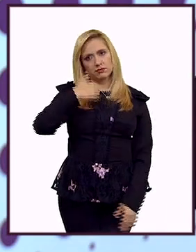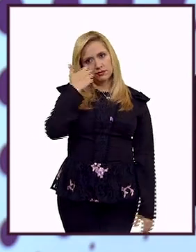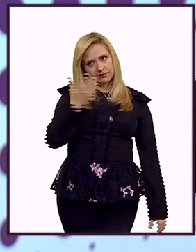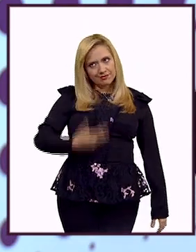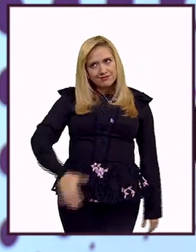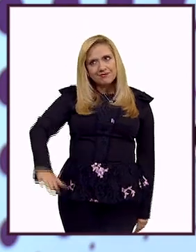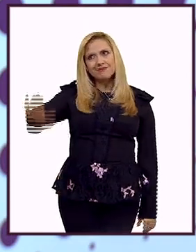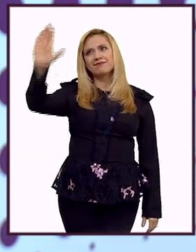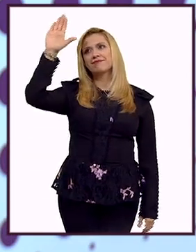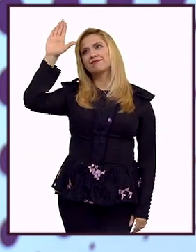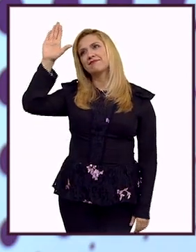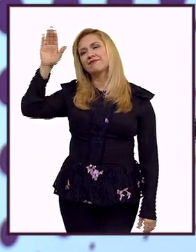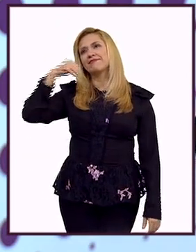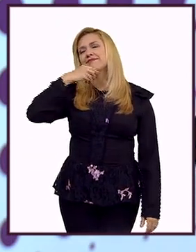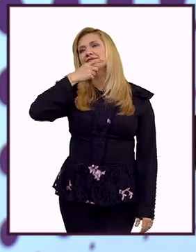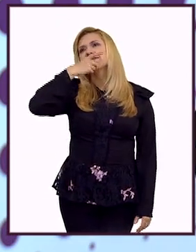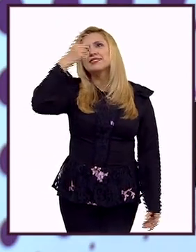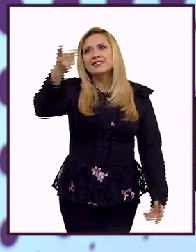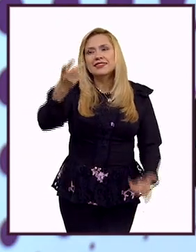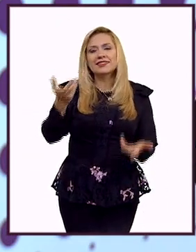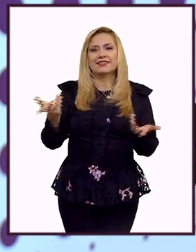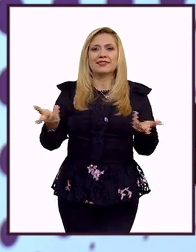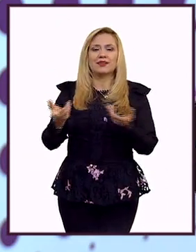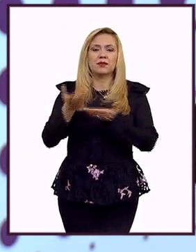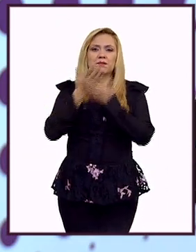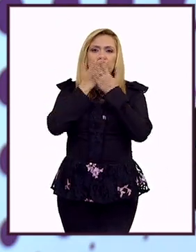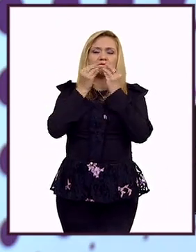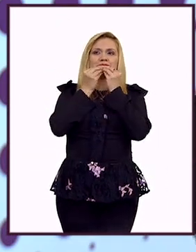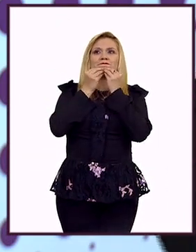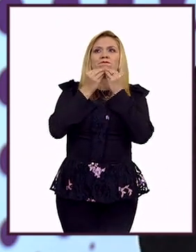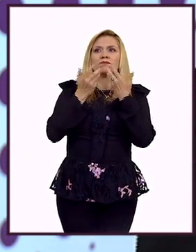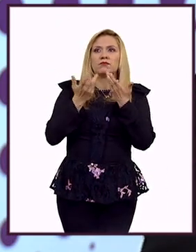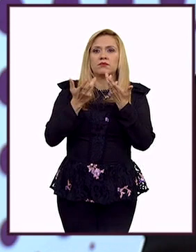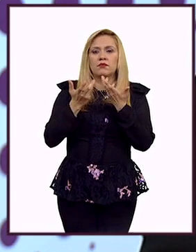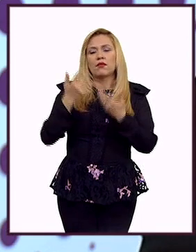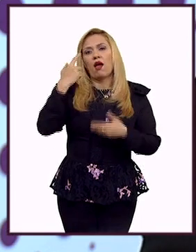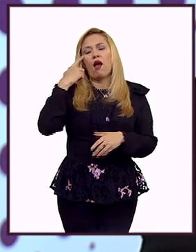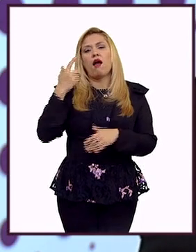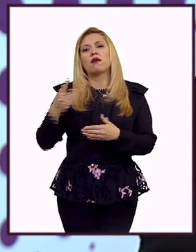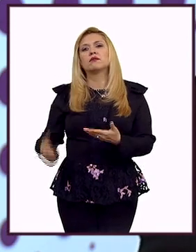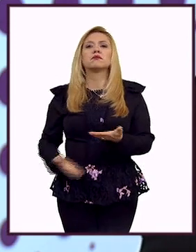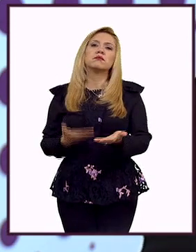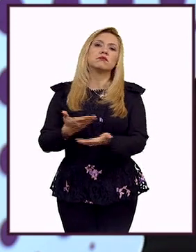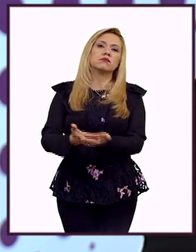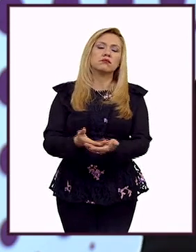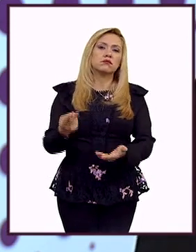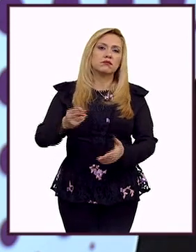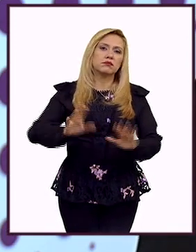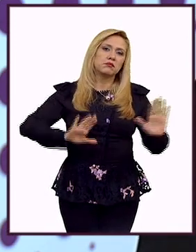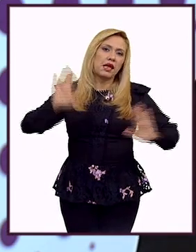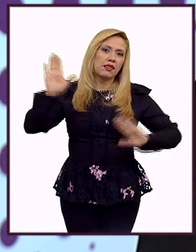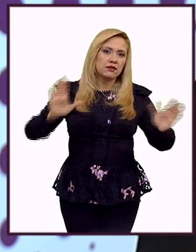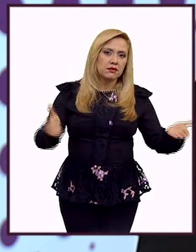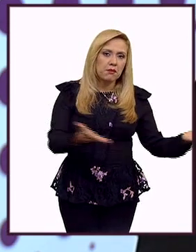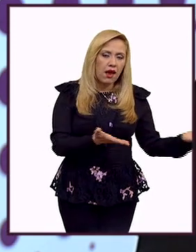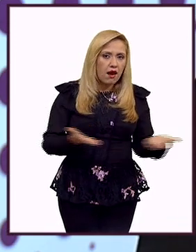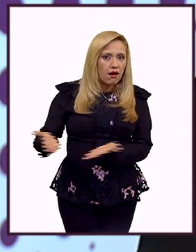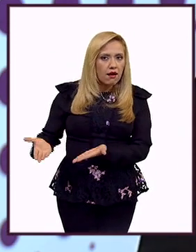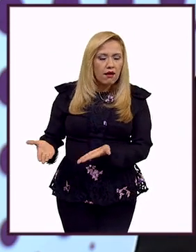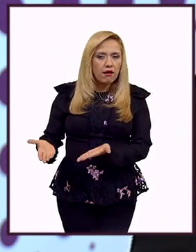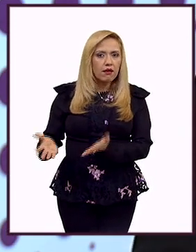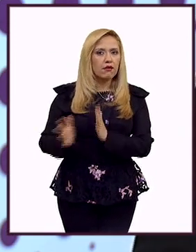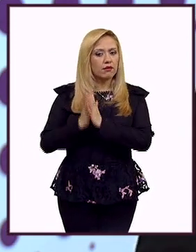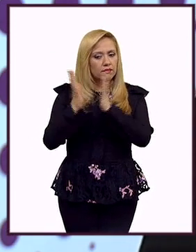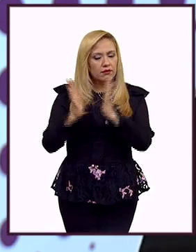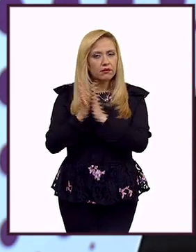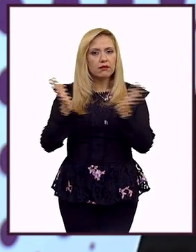tengamos la posibilidad de decir algo, ¿no? Por eso se crean esos mecanismos de participación, que no son solamente